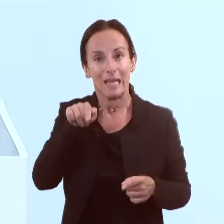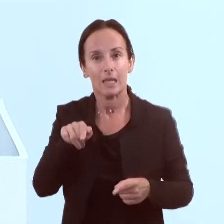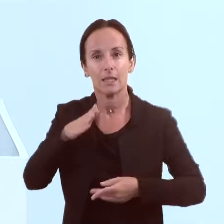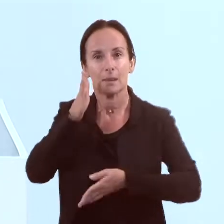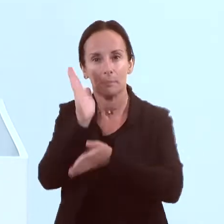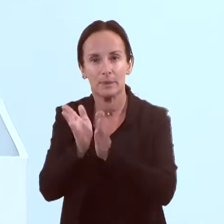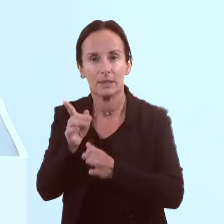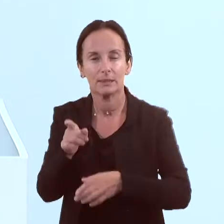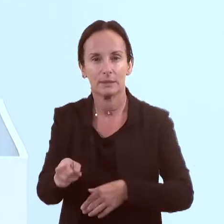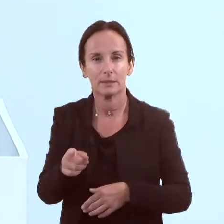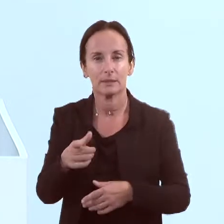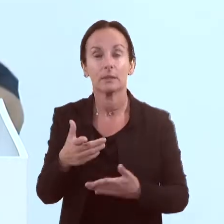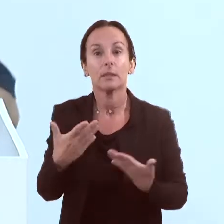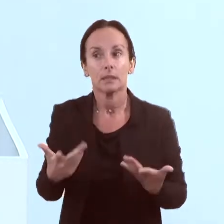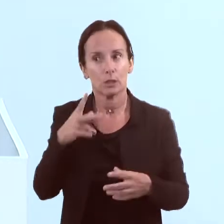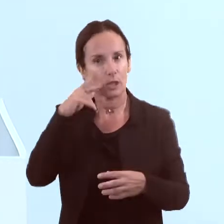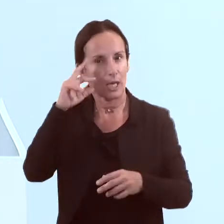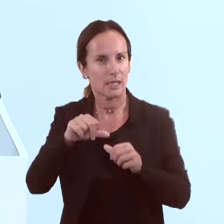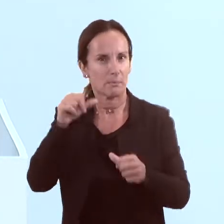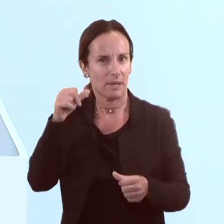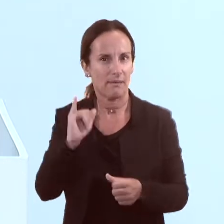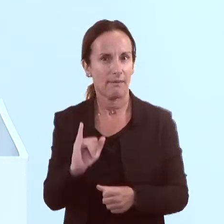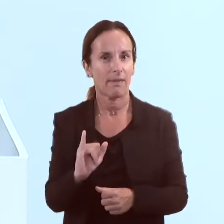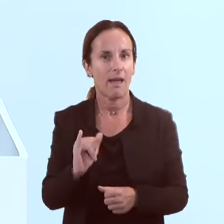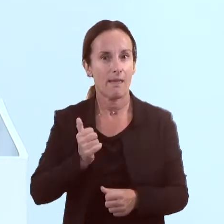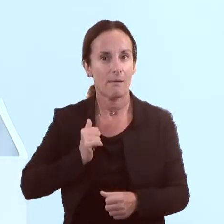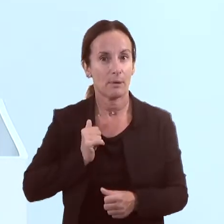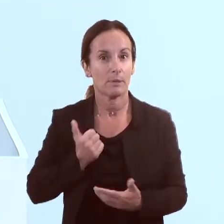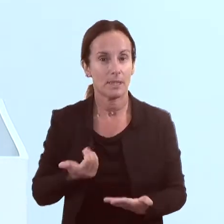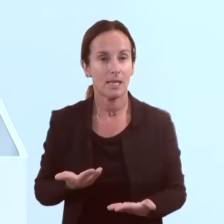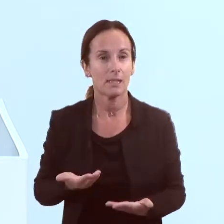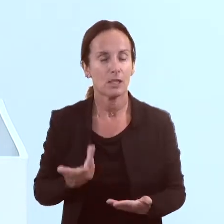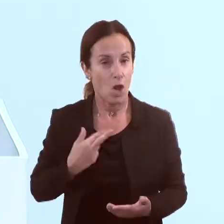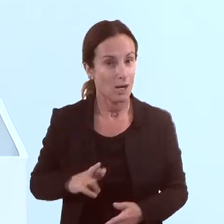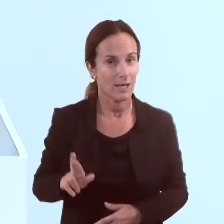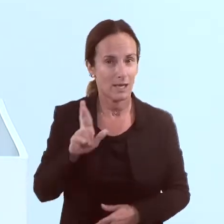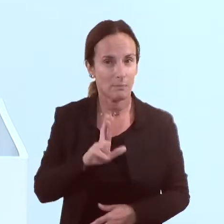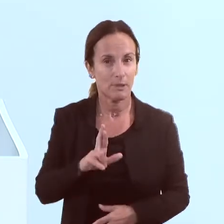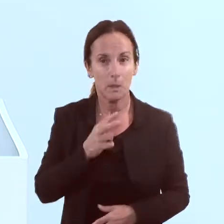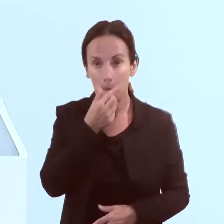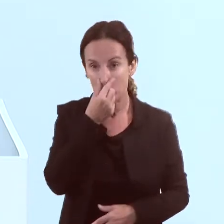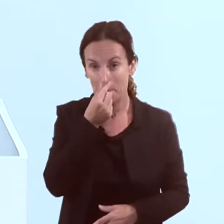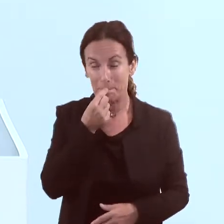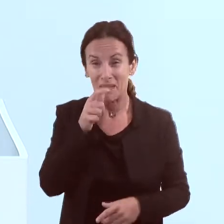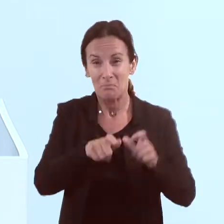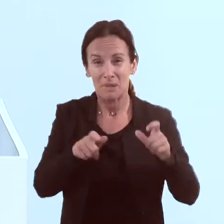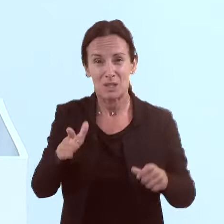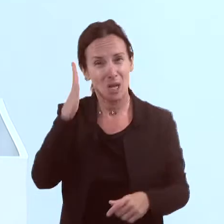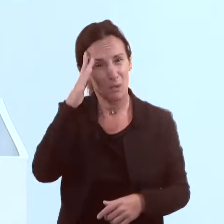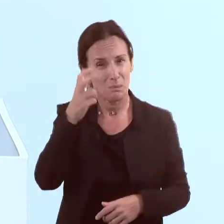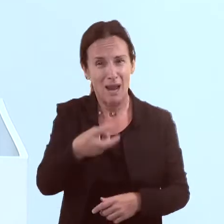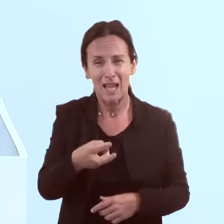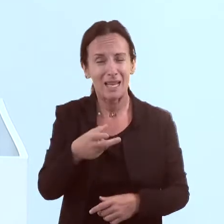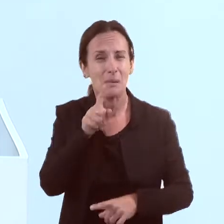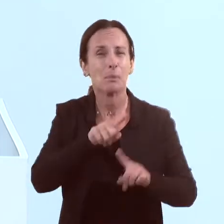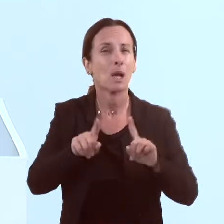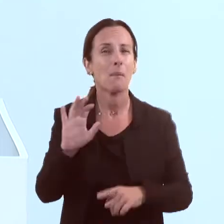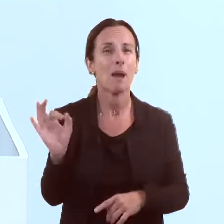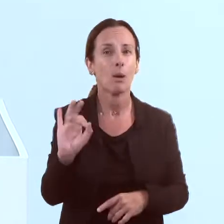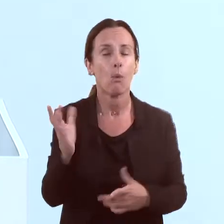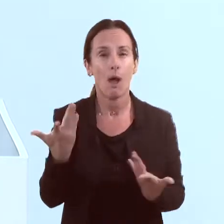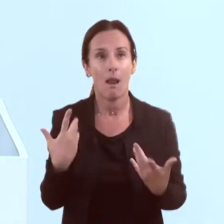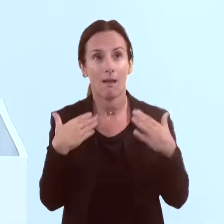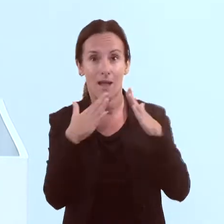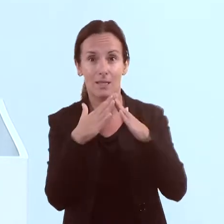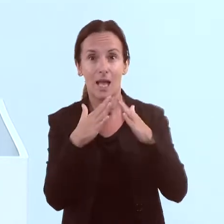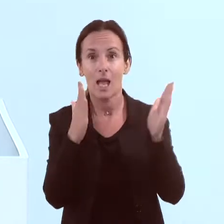sentimiento común y la creencia común que tenemos en que el sinhogarismo, voy a insistir en ello, es un problema de vivienda, es un problema de acceso a la vivienda y